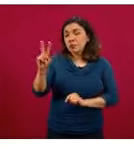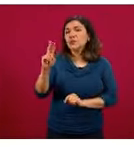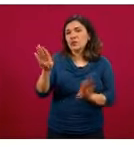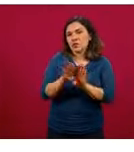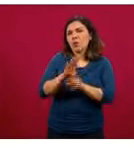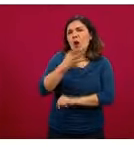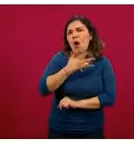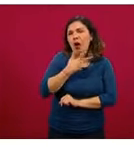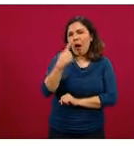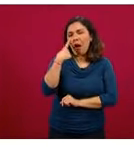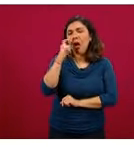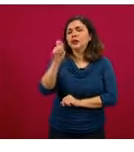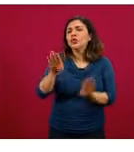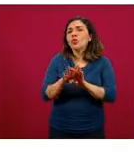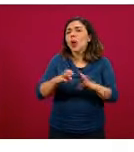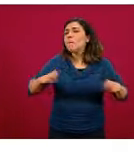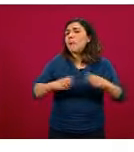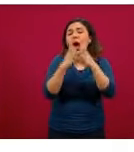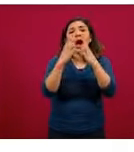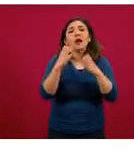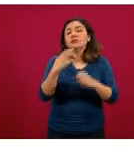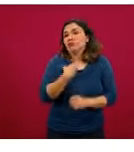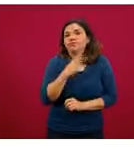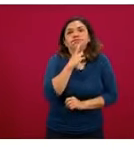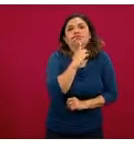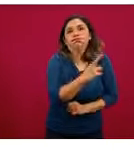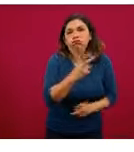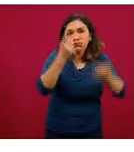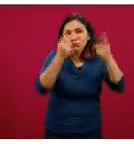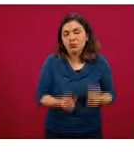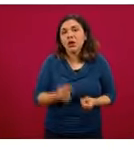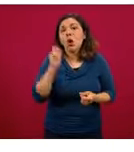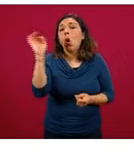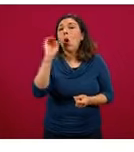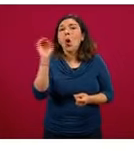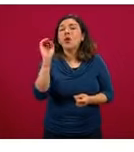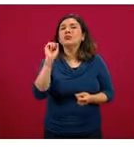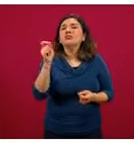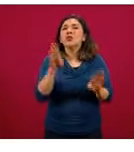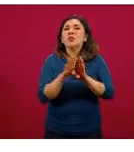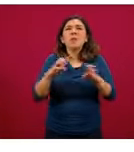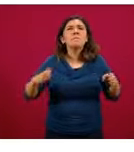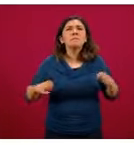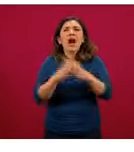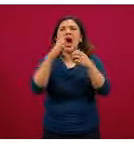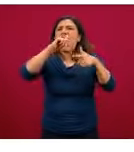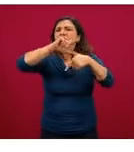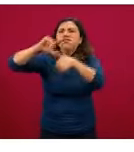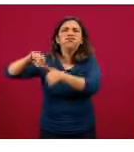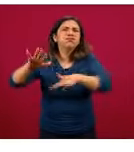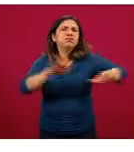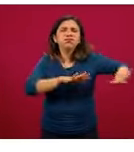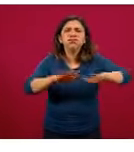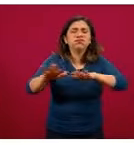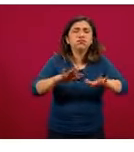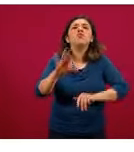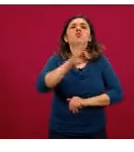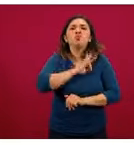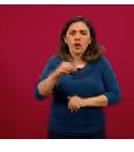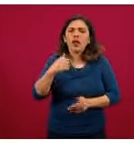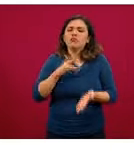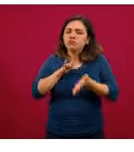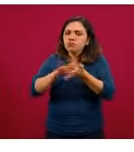porque estamos respondiendo a situación de emergencia y de desastre, y cuando hay un sismo se puede recibir